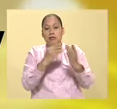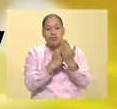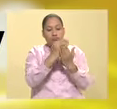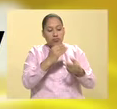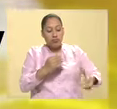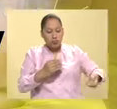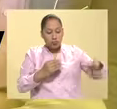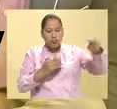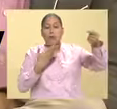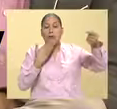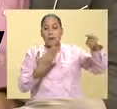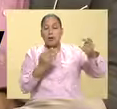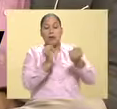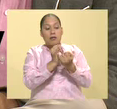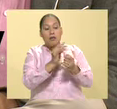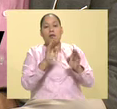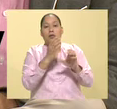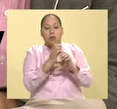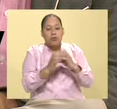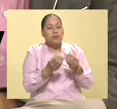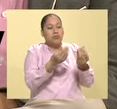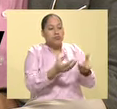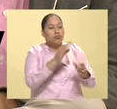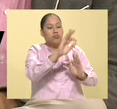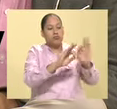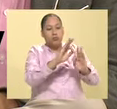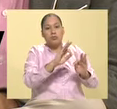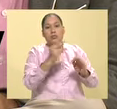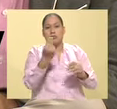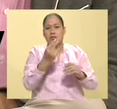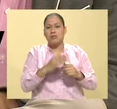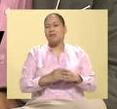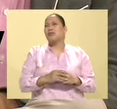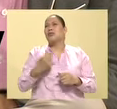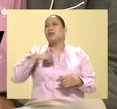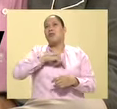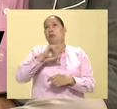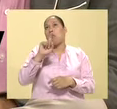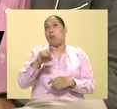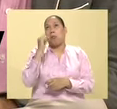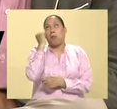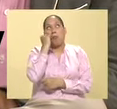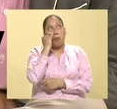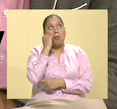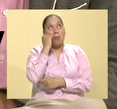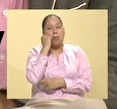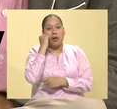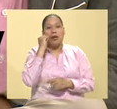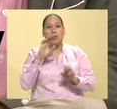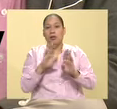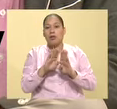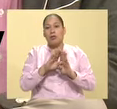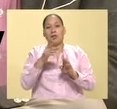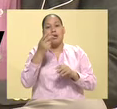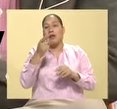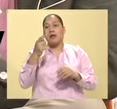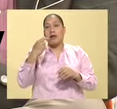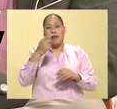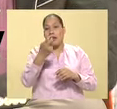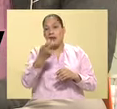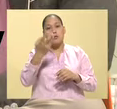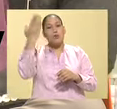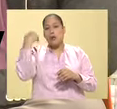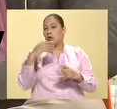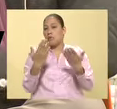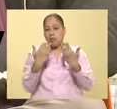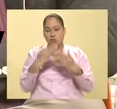los medios y mecanismos necesarios para ellos. Se quedan así, ¿no? Así como que... Oh. Es que suena bien mis épocas.